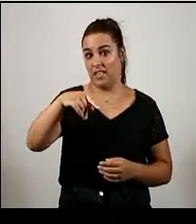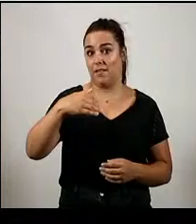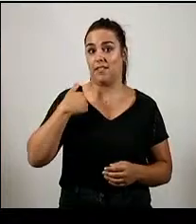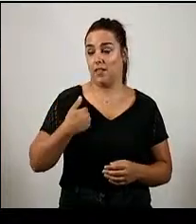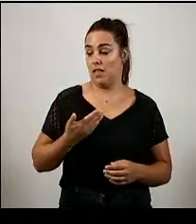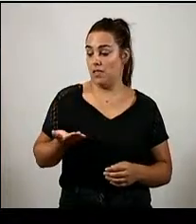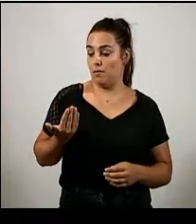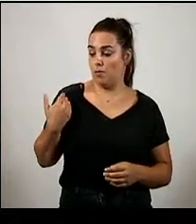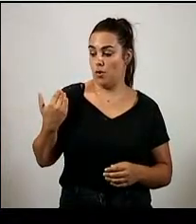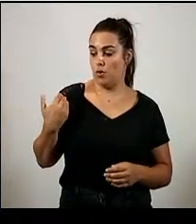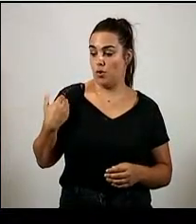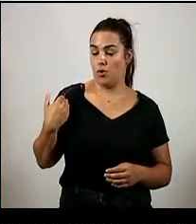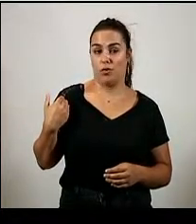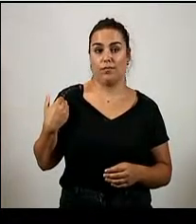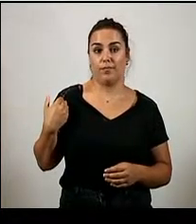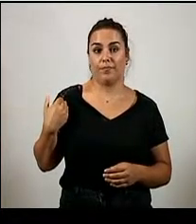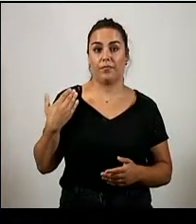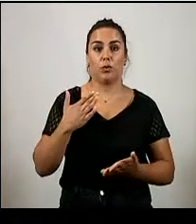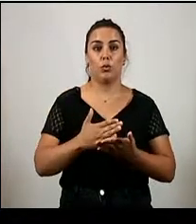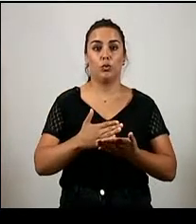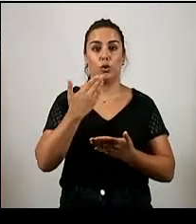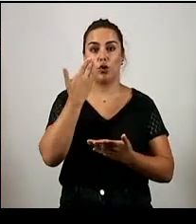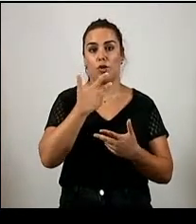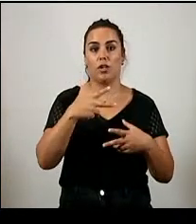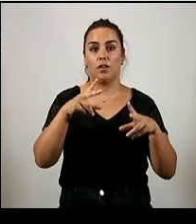días finalizaba el curso escolar